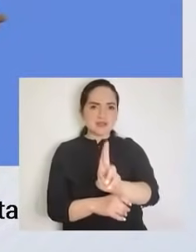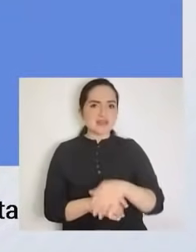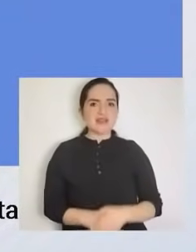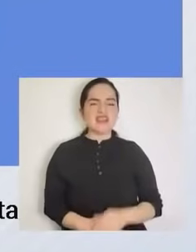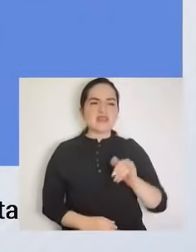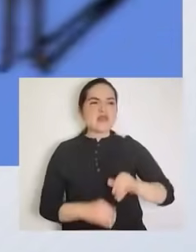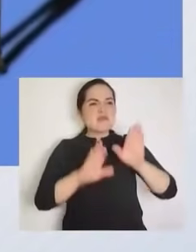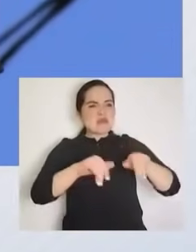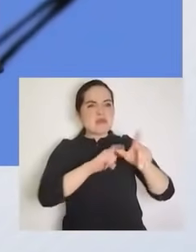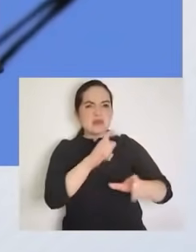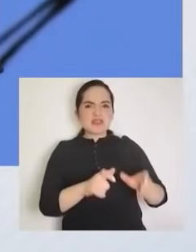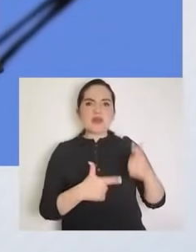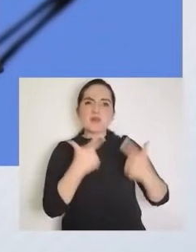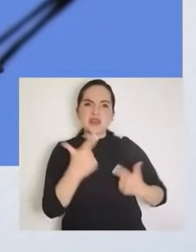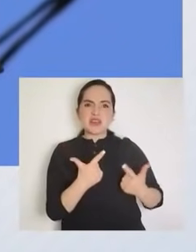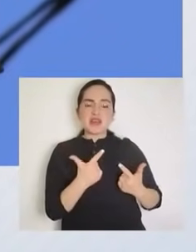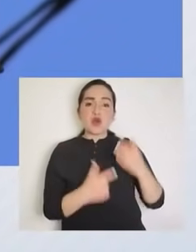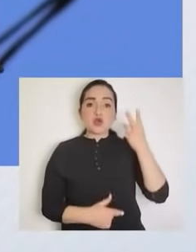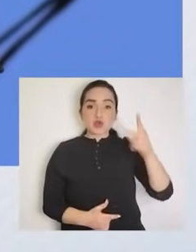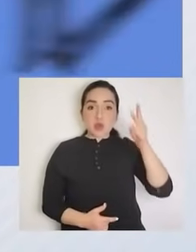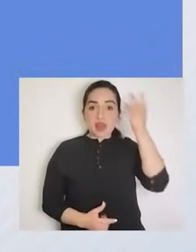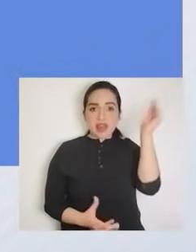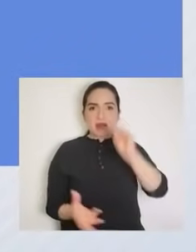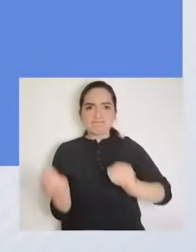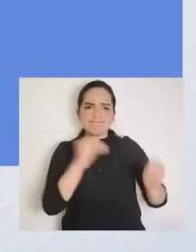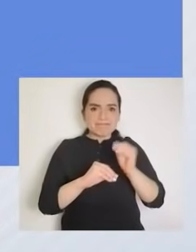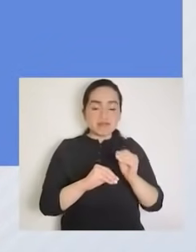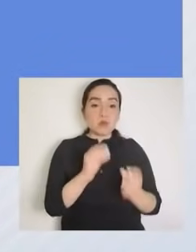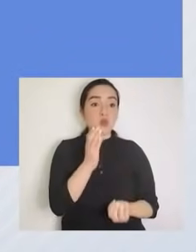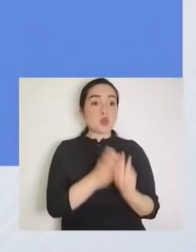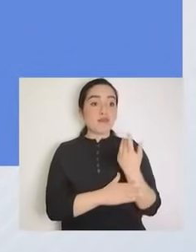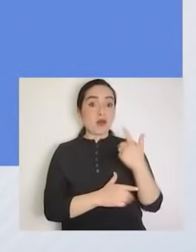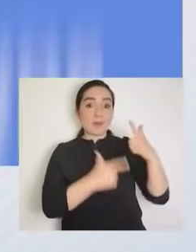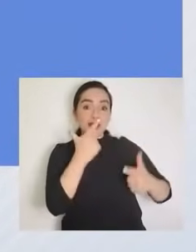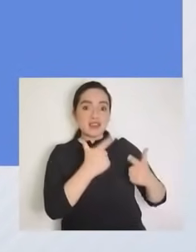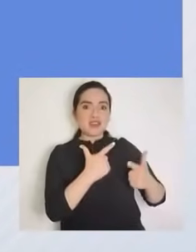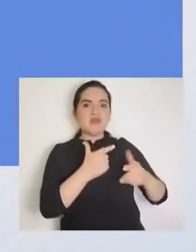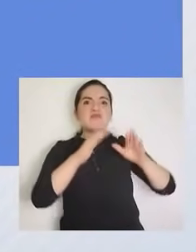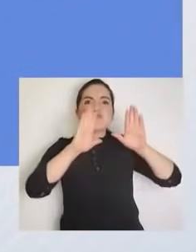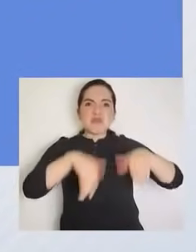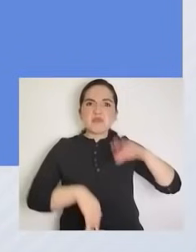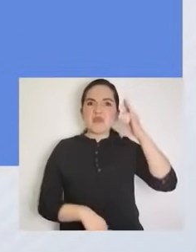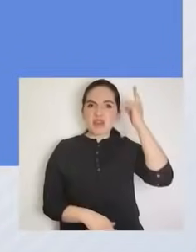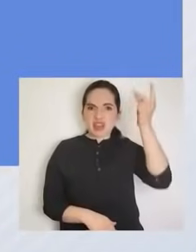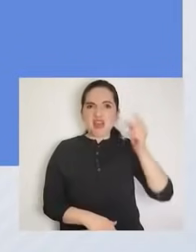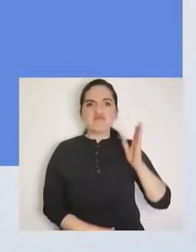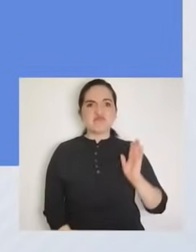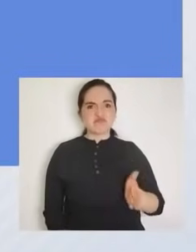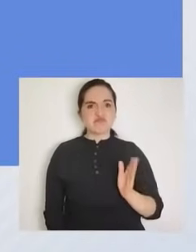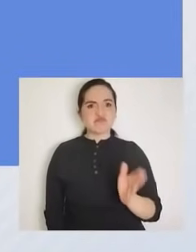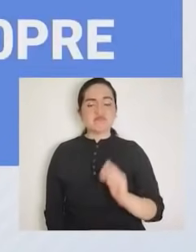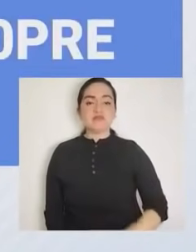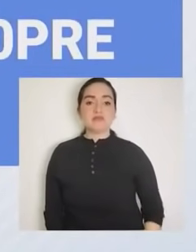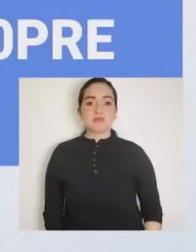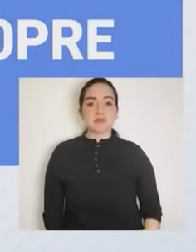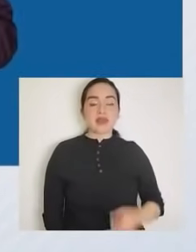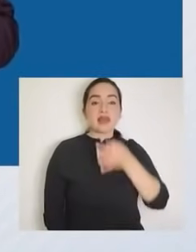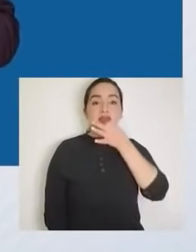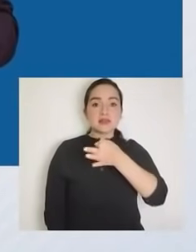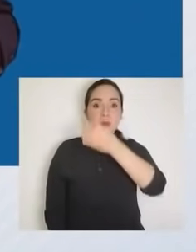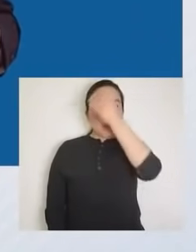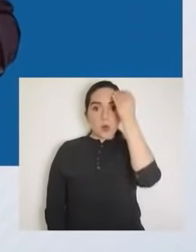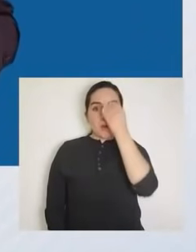los representa. Siempre son los mismos políticos, maquillando sus ideas. O nuevos políticos con las viejas ideas de